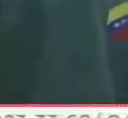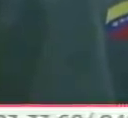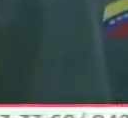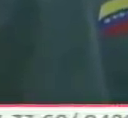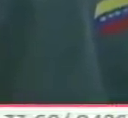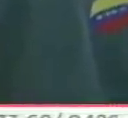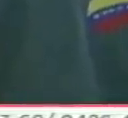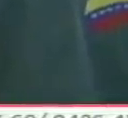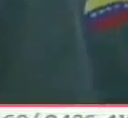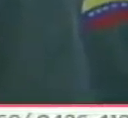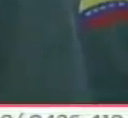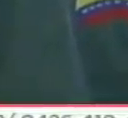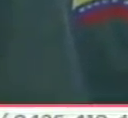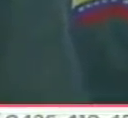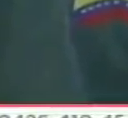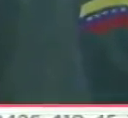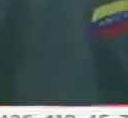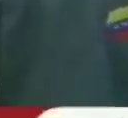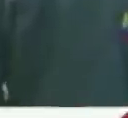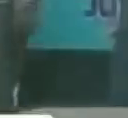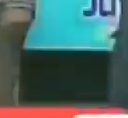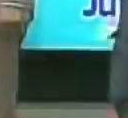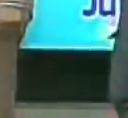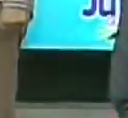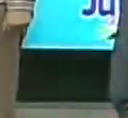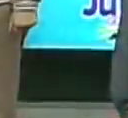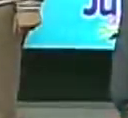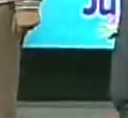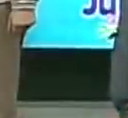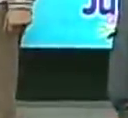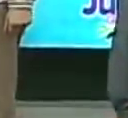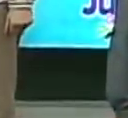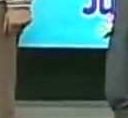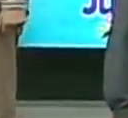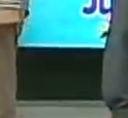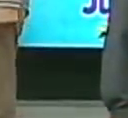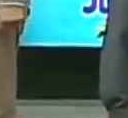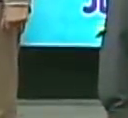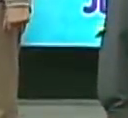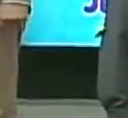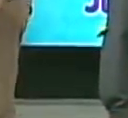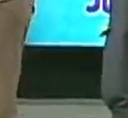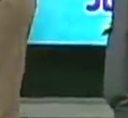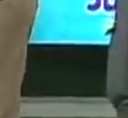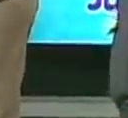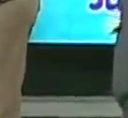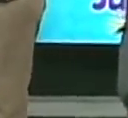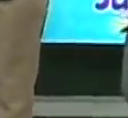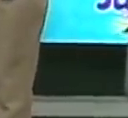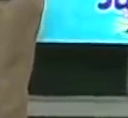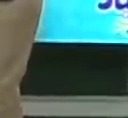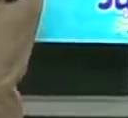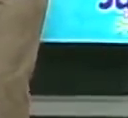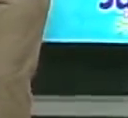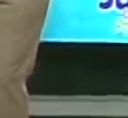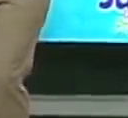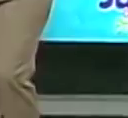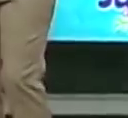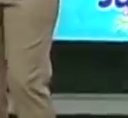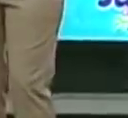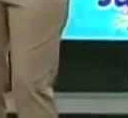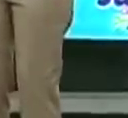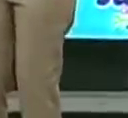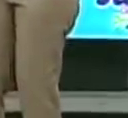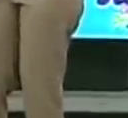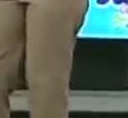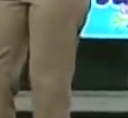futuro, defendiendo a Venezuela y de mentiras y de lujo. Al diálogo siempre dispuesto, firme, victorioso, unido y leal a su pueblo con